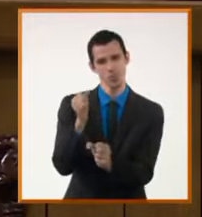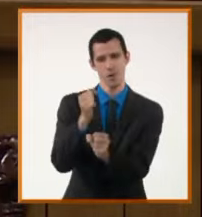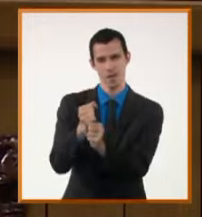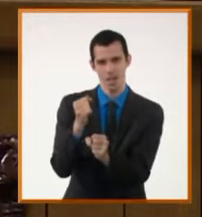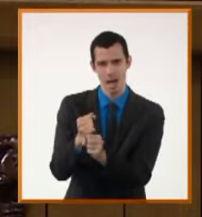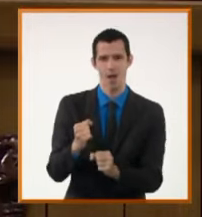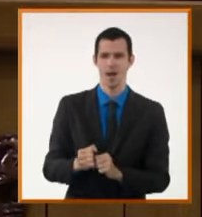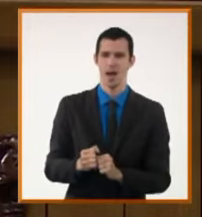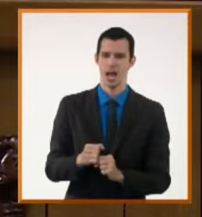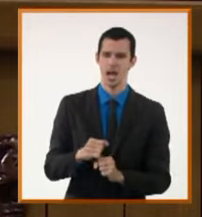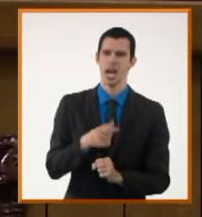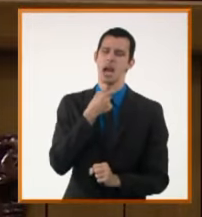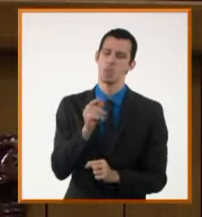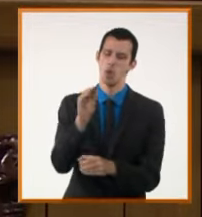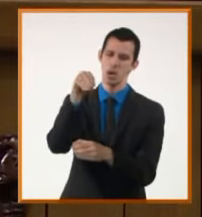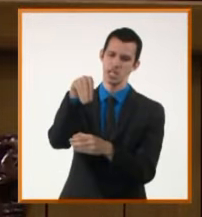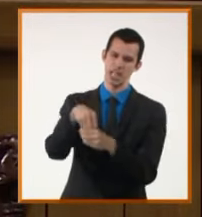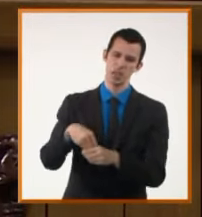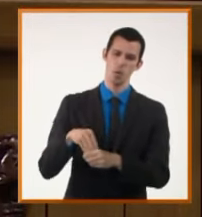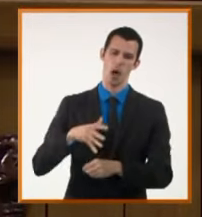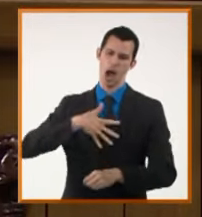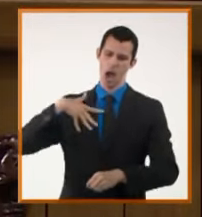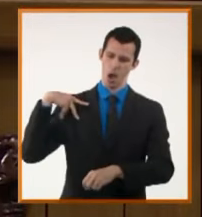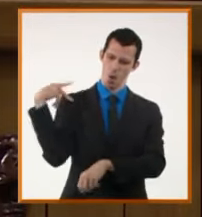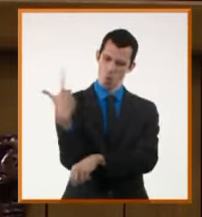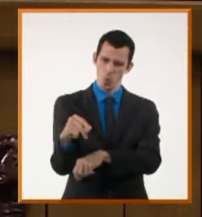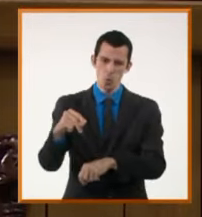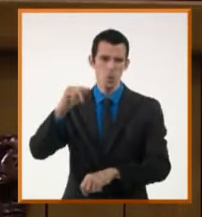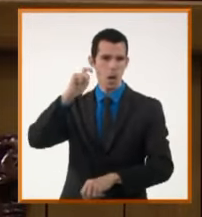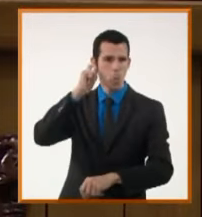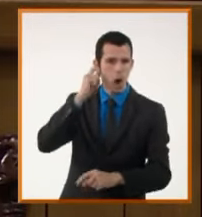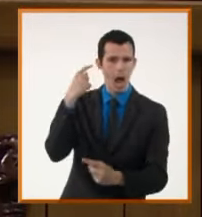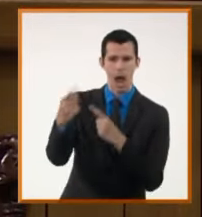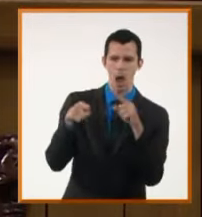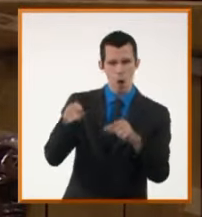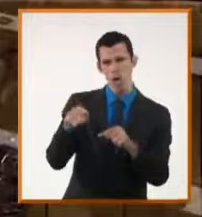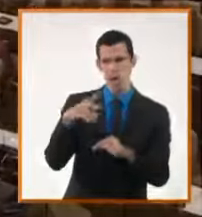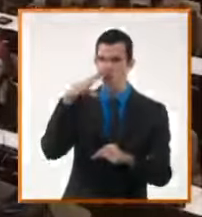la violencia de género, a proteger nuestras mujeres.